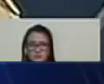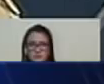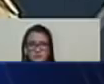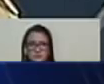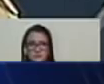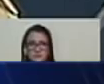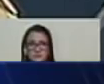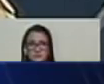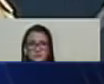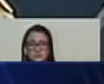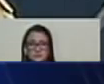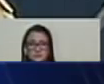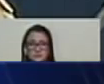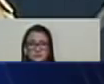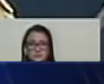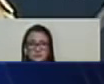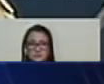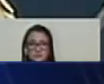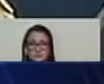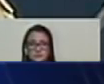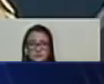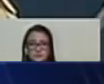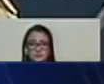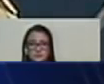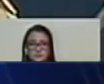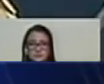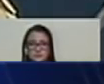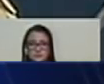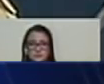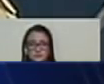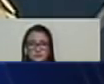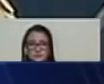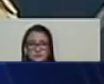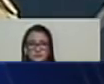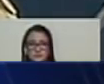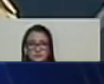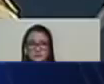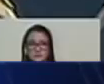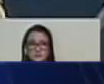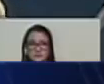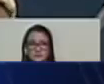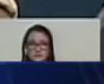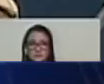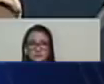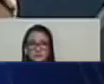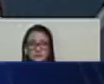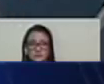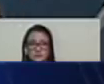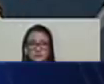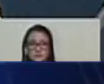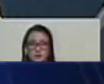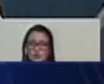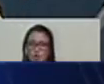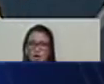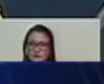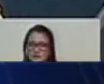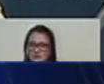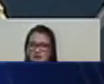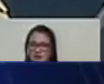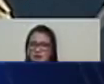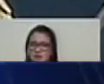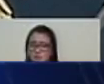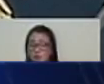Con las mismas condiciones fuimos a las elecciones parlamentarias y las ganamos masivamente. El problema no son las condiciones, el problema fue que se